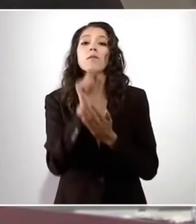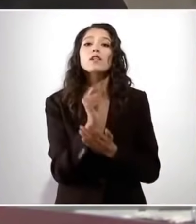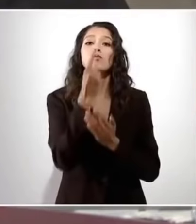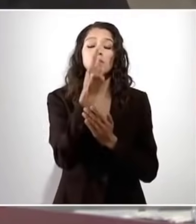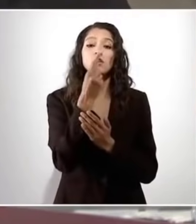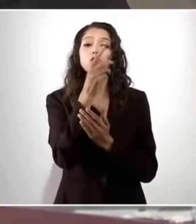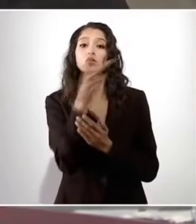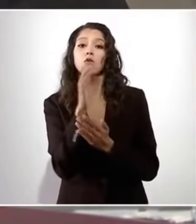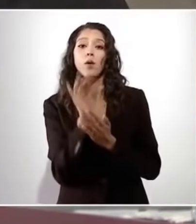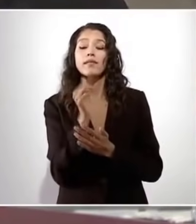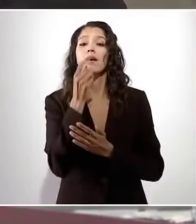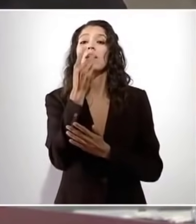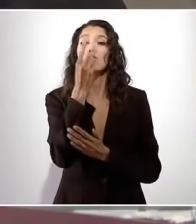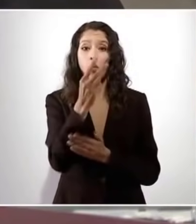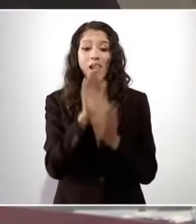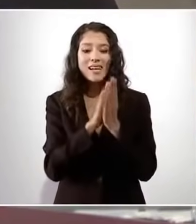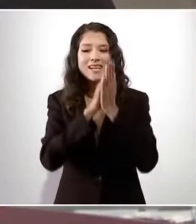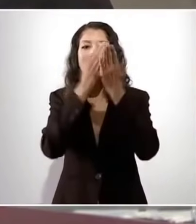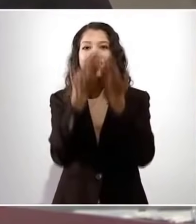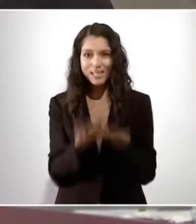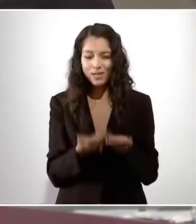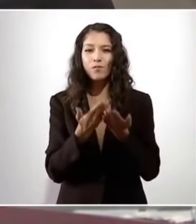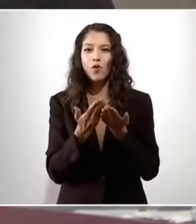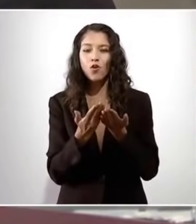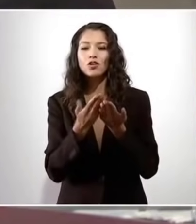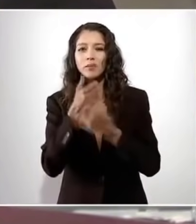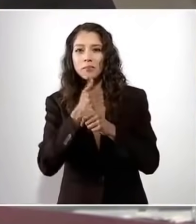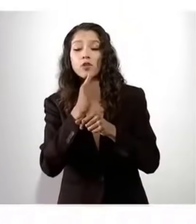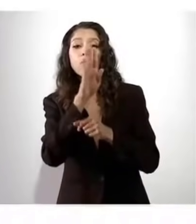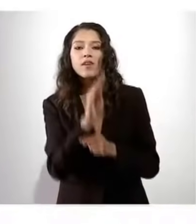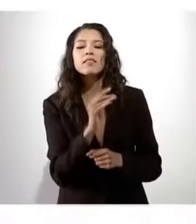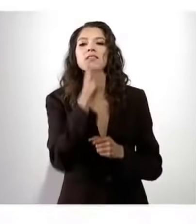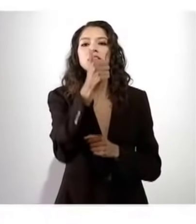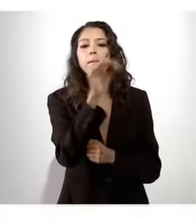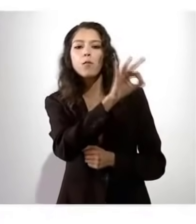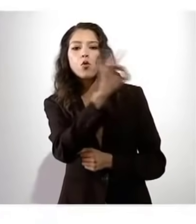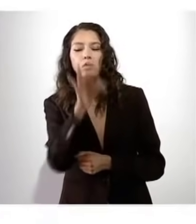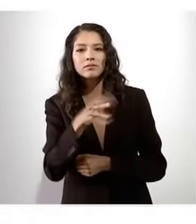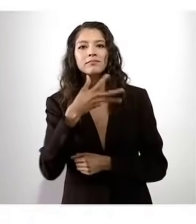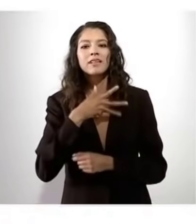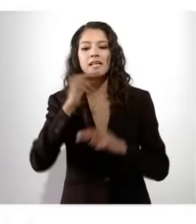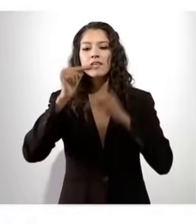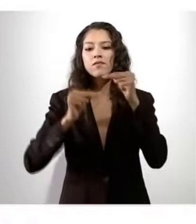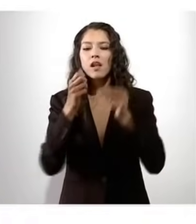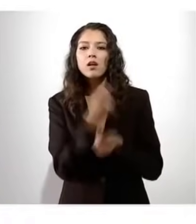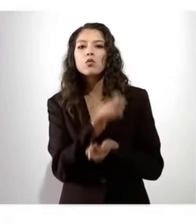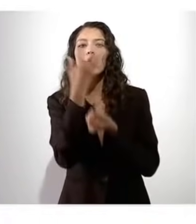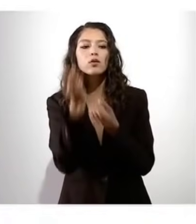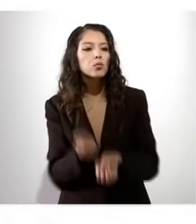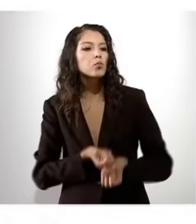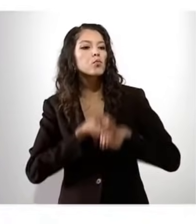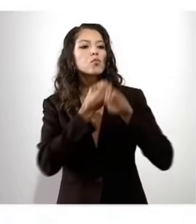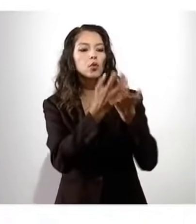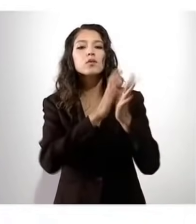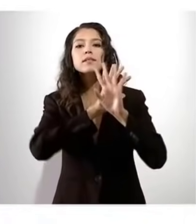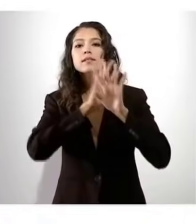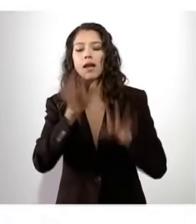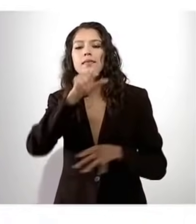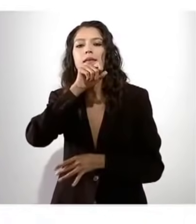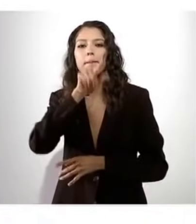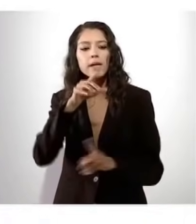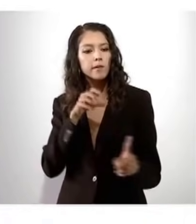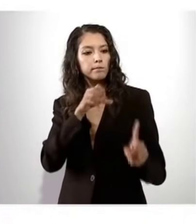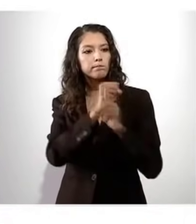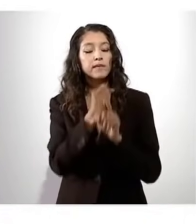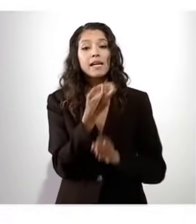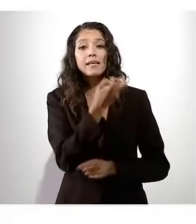6,121,642 libros de texto, llevamos un 96%, ahí está por niveles cuántos se han entregado, y hay que también lograr